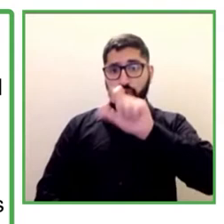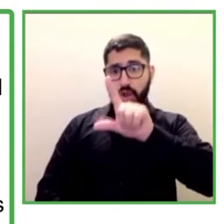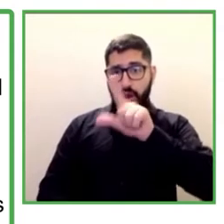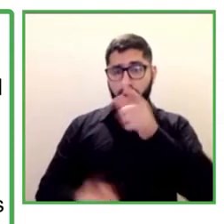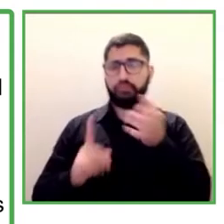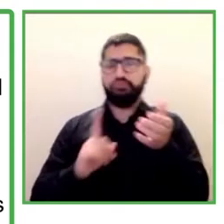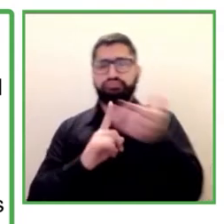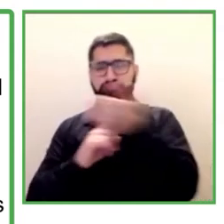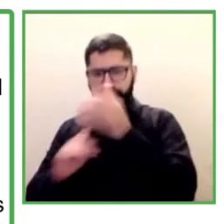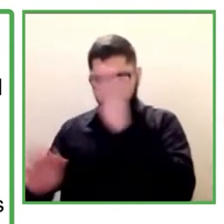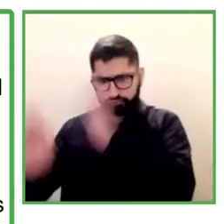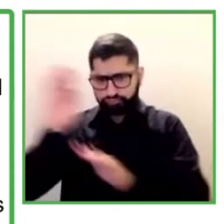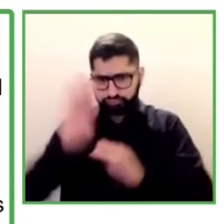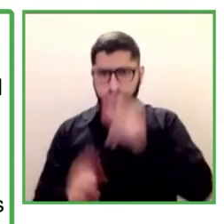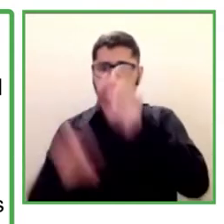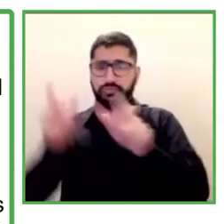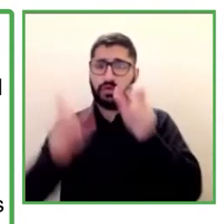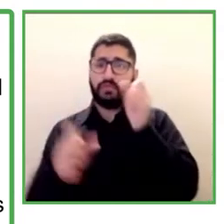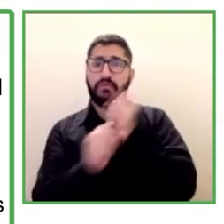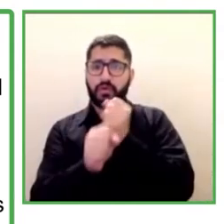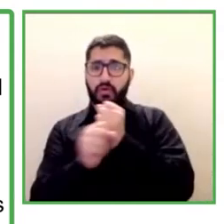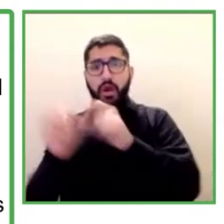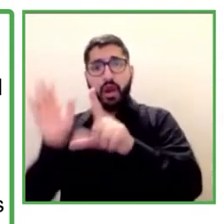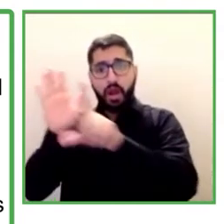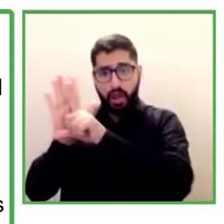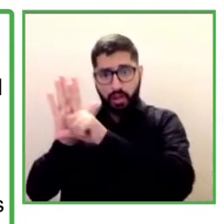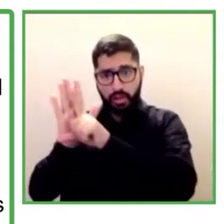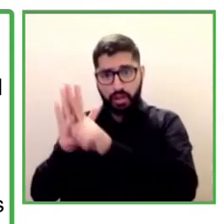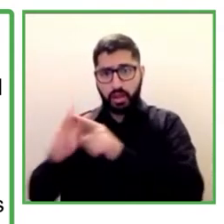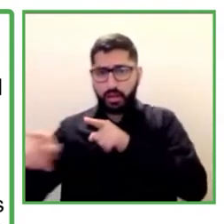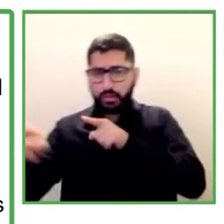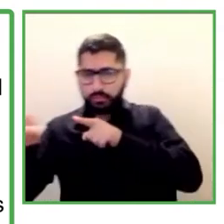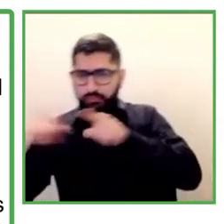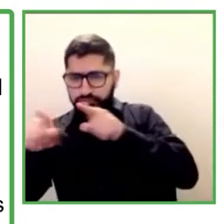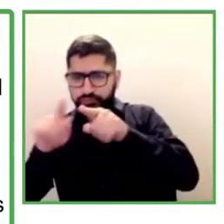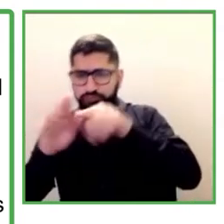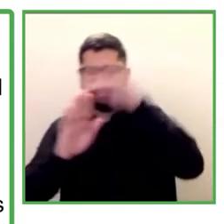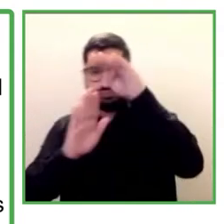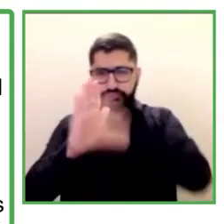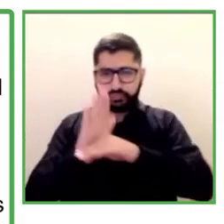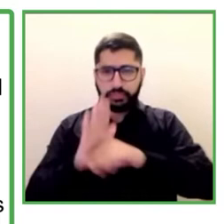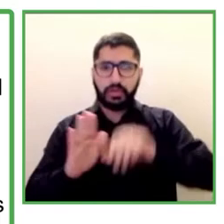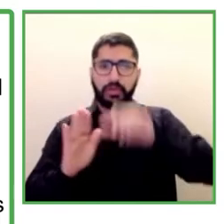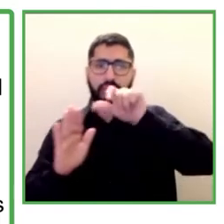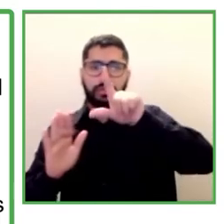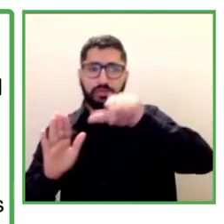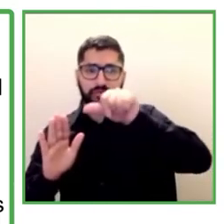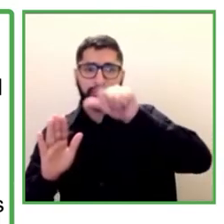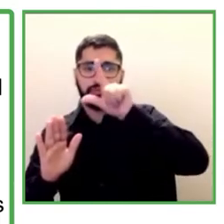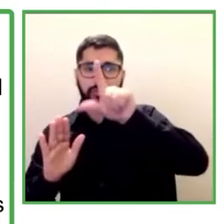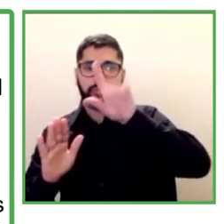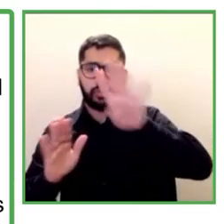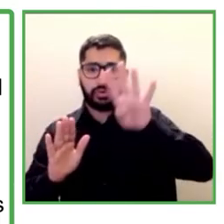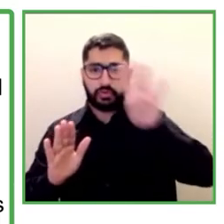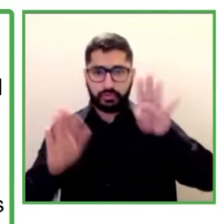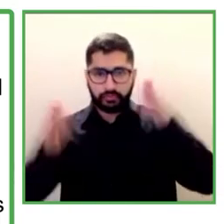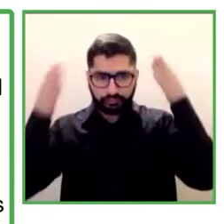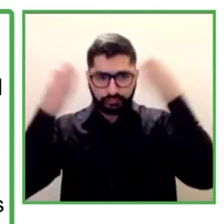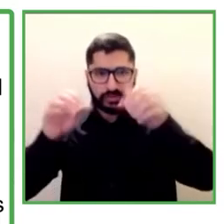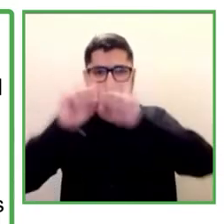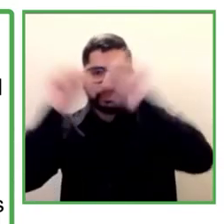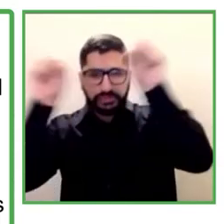ley 16.744, y pertenecemos al Sistema de Seguridad Social de Chile. Contribuir a la protección de